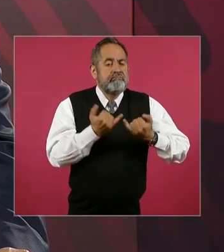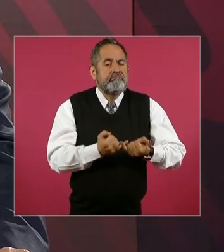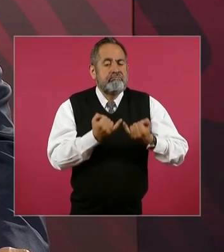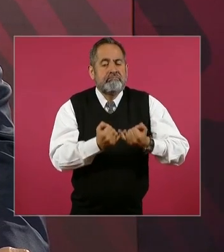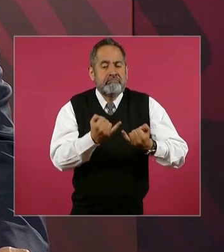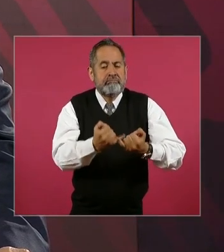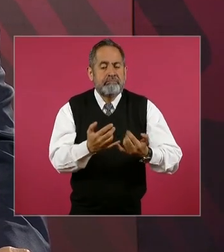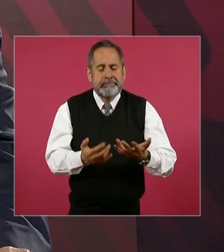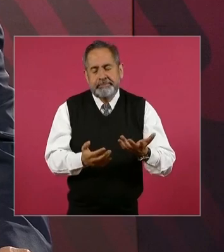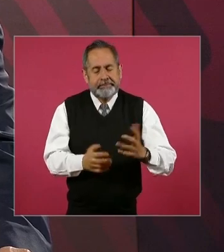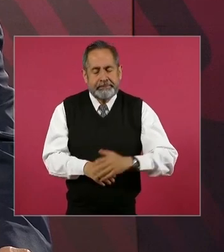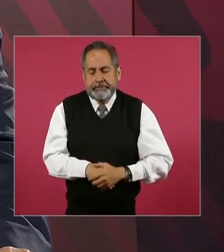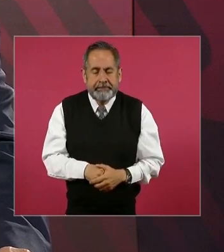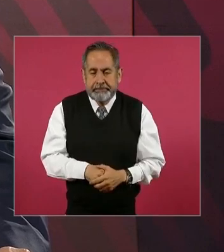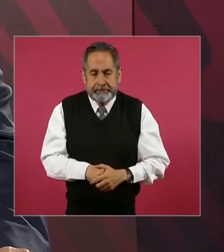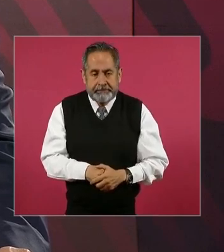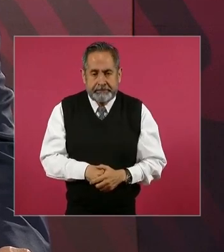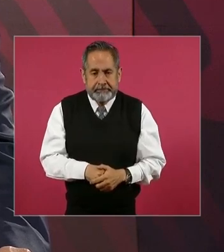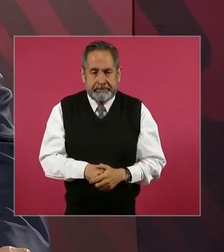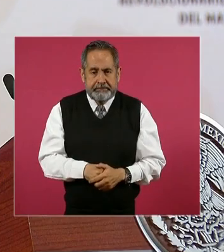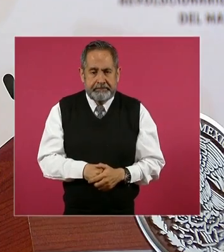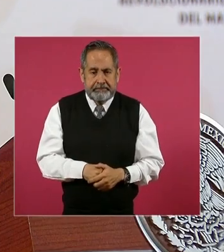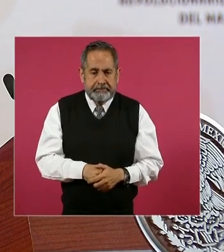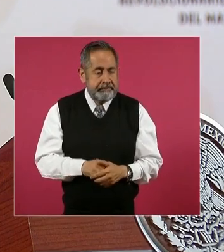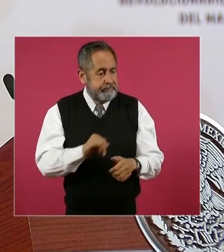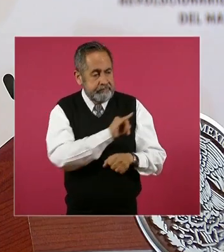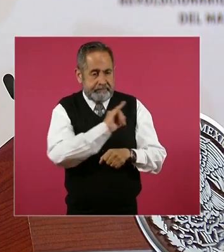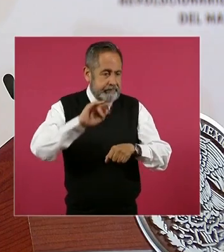privilegios entonces tienen